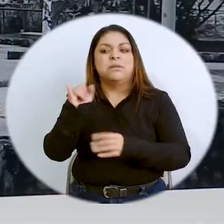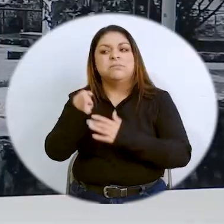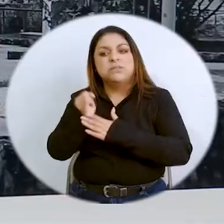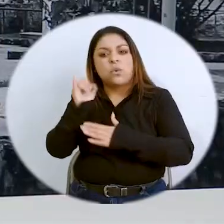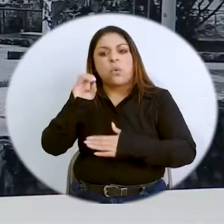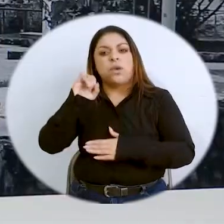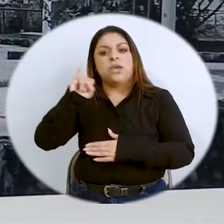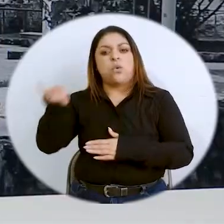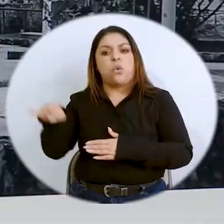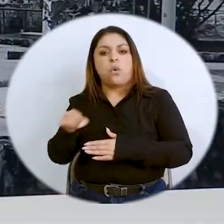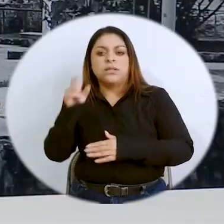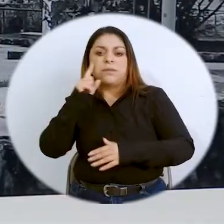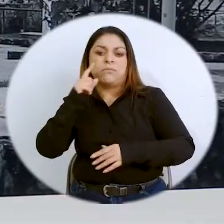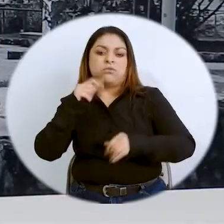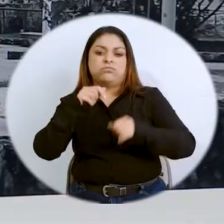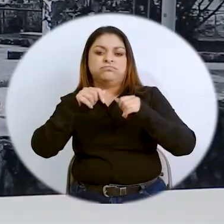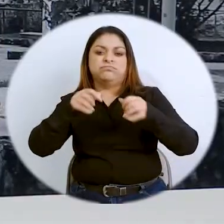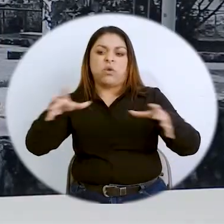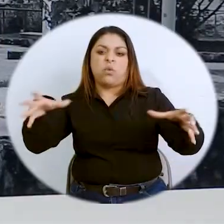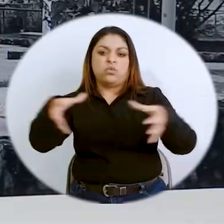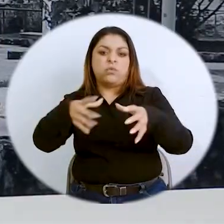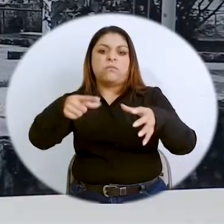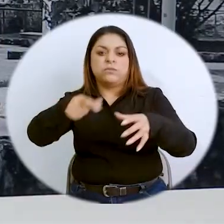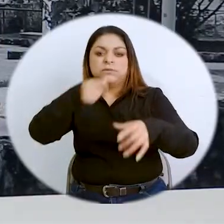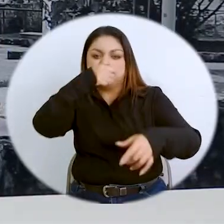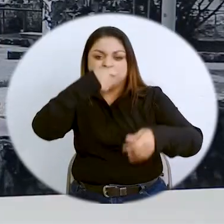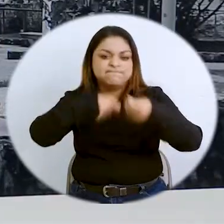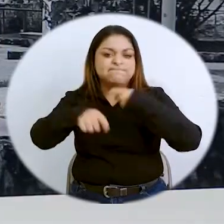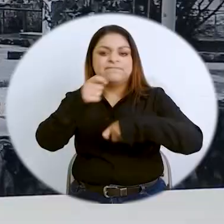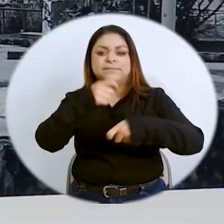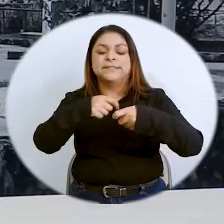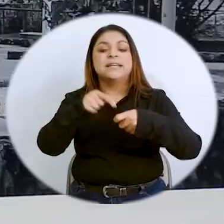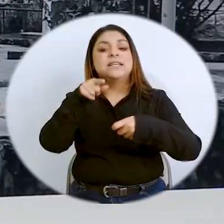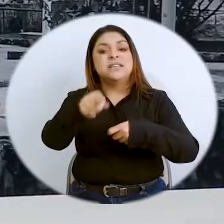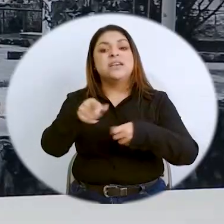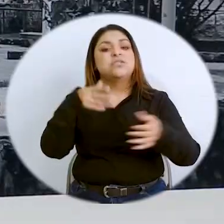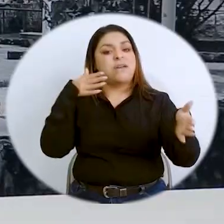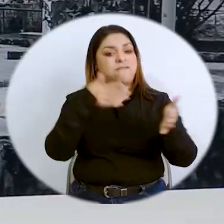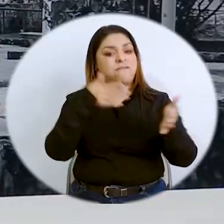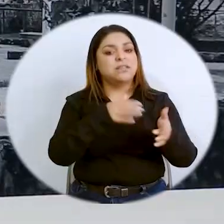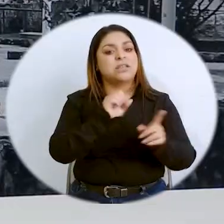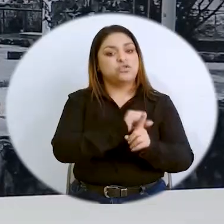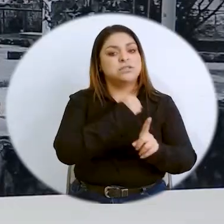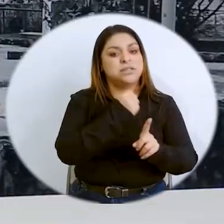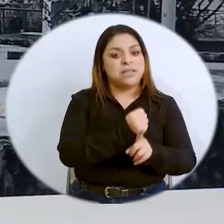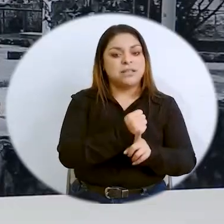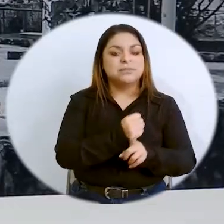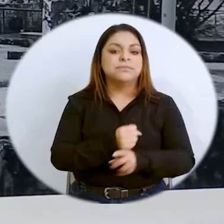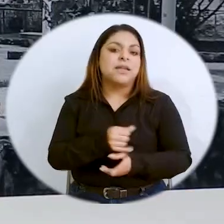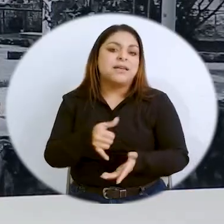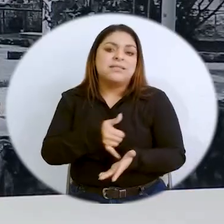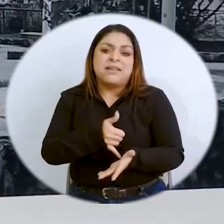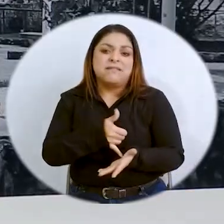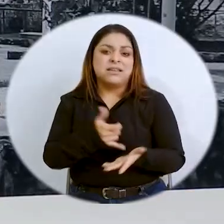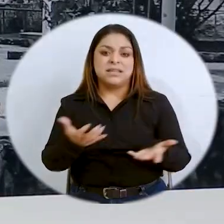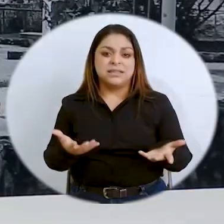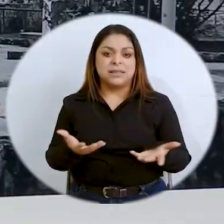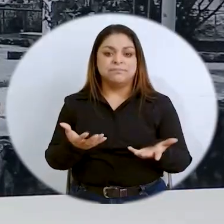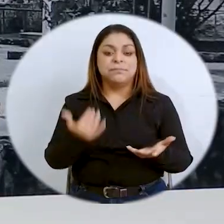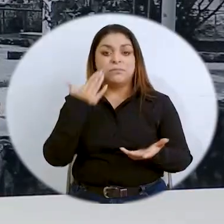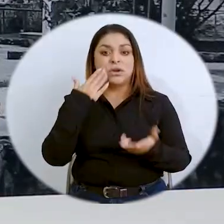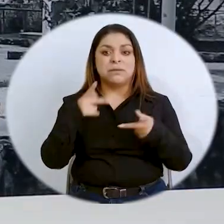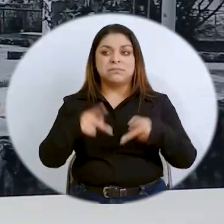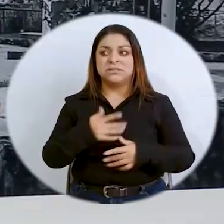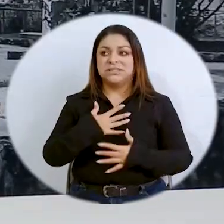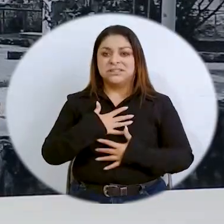investigación del OIJ, ¿verdad?, por una red de narcotráfico. Y todo esto cala en la sociedad. Primero, debilita el tejido social,